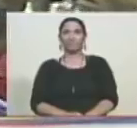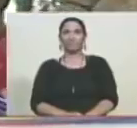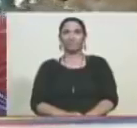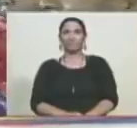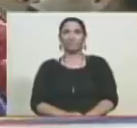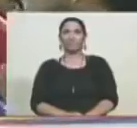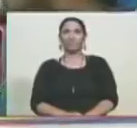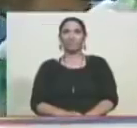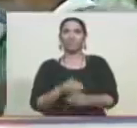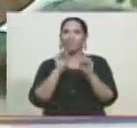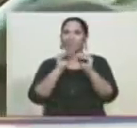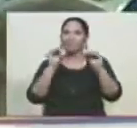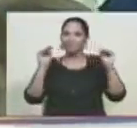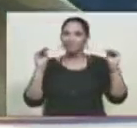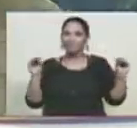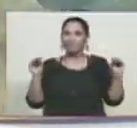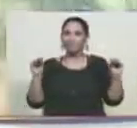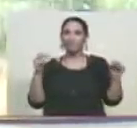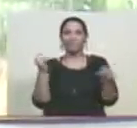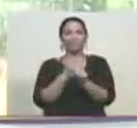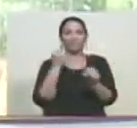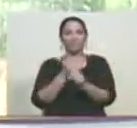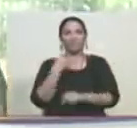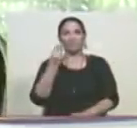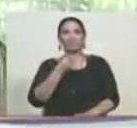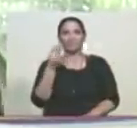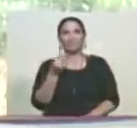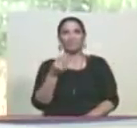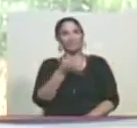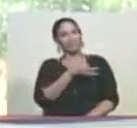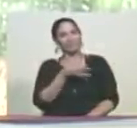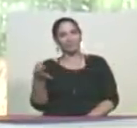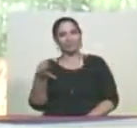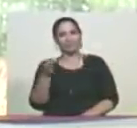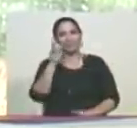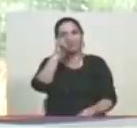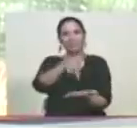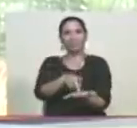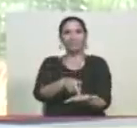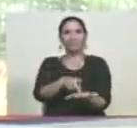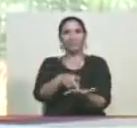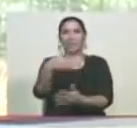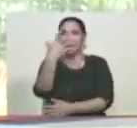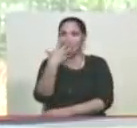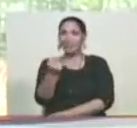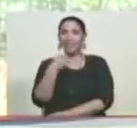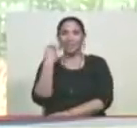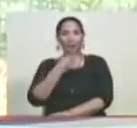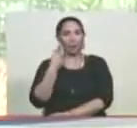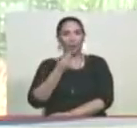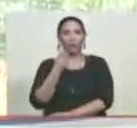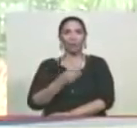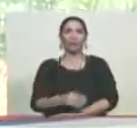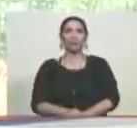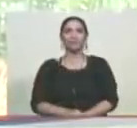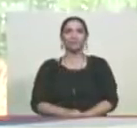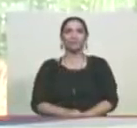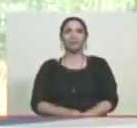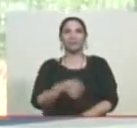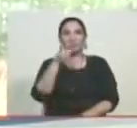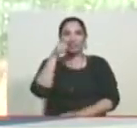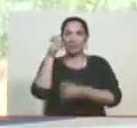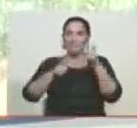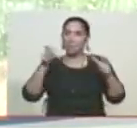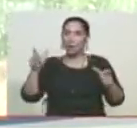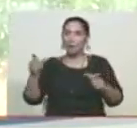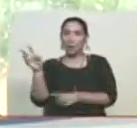Cuando hicieron el llamado de chamba juvenil, es precisamente no para llegar y entiendan los jóvenes del pueblo